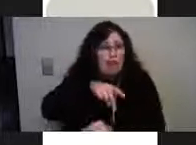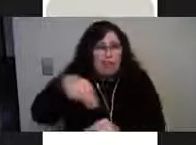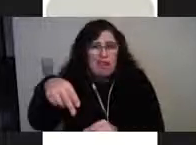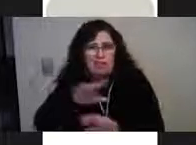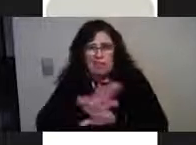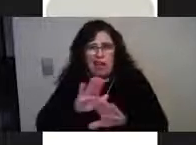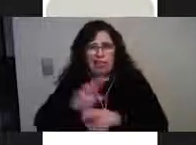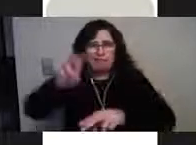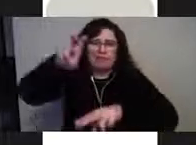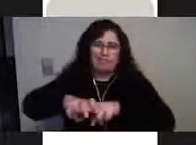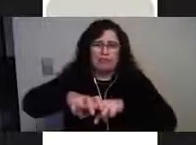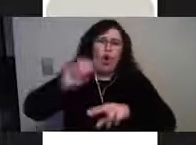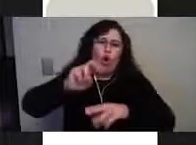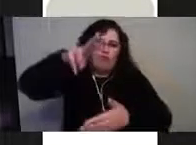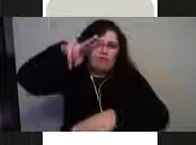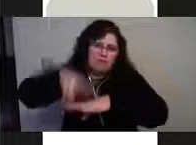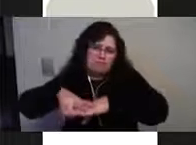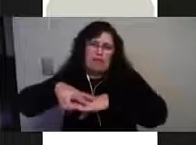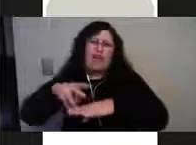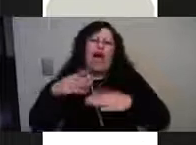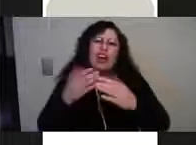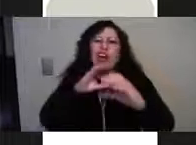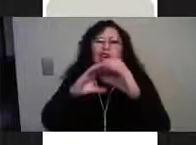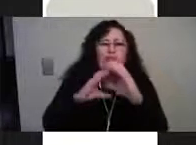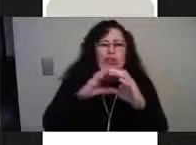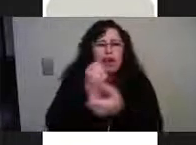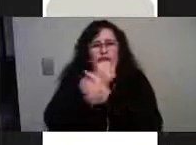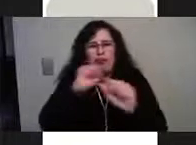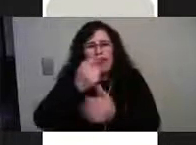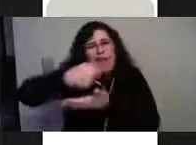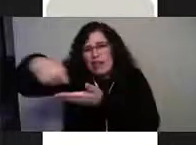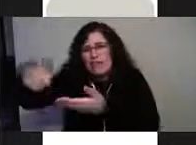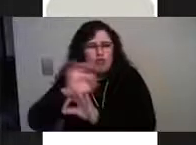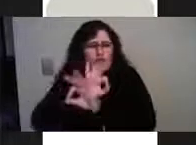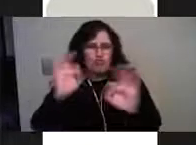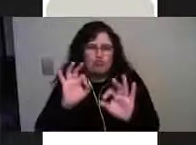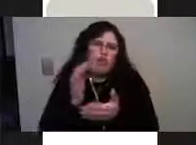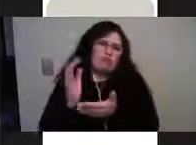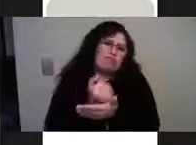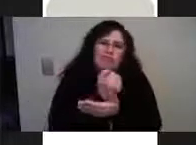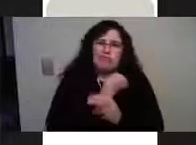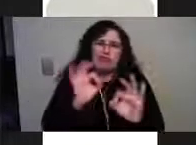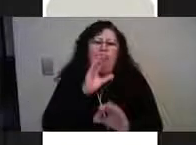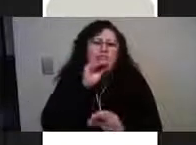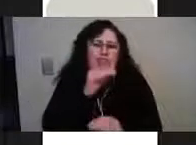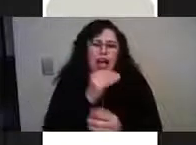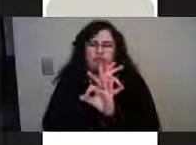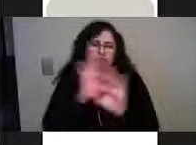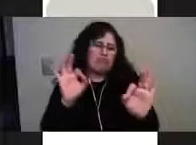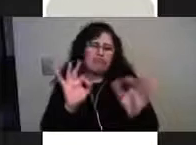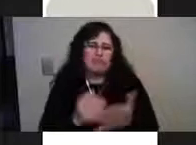con muchas dificultades para la comunicación, no logran escribir, no logran muchas veces el lenguaje verbal